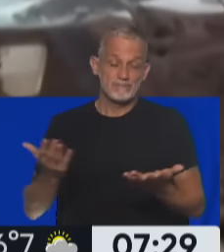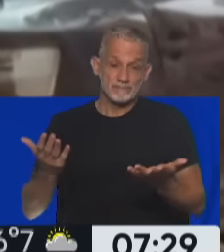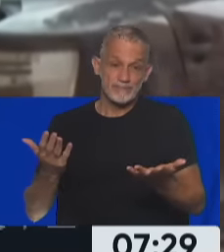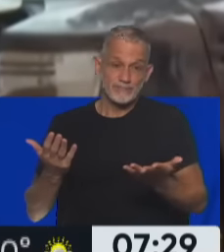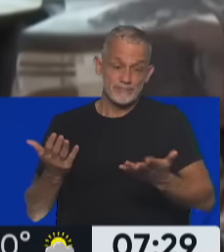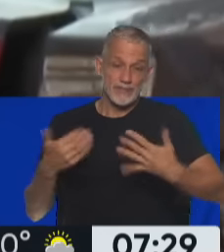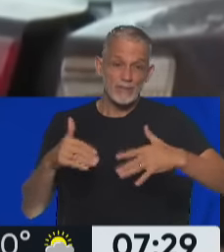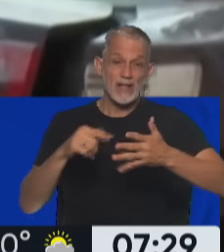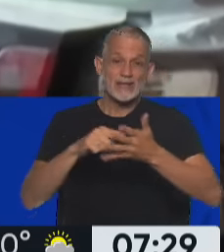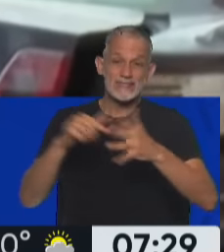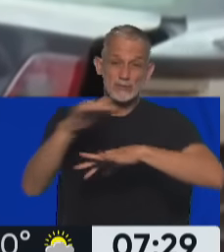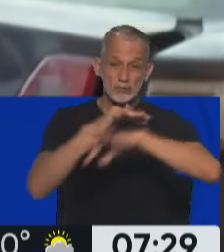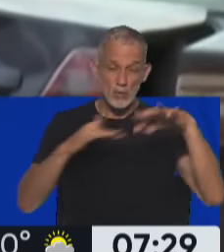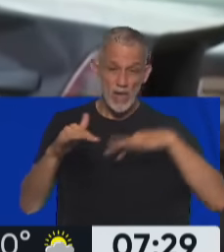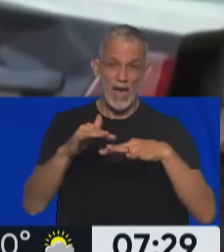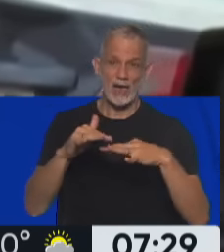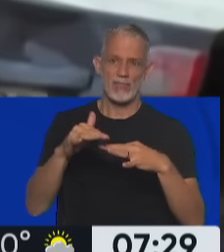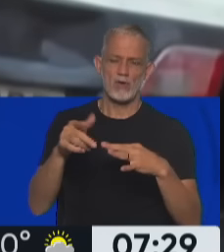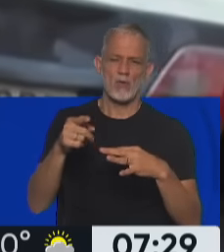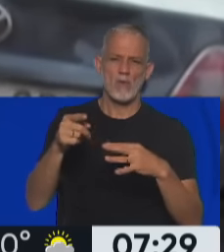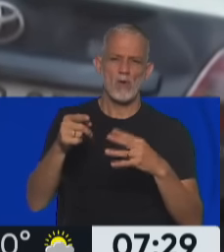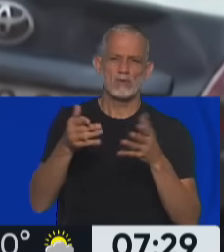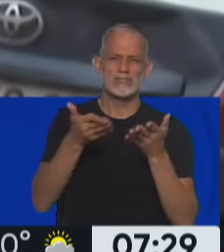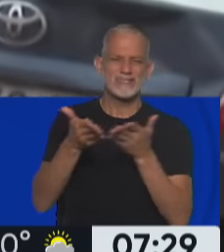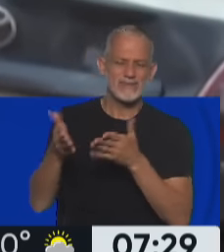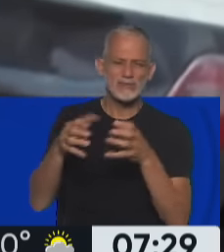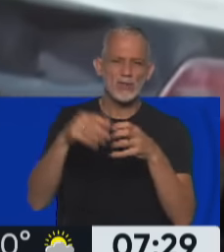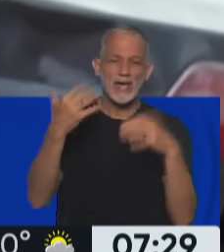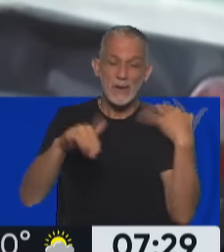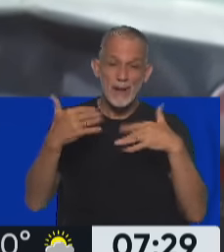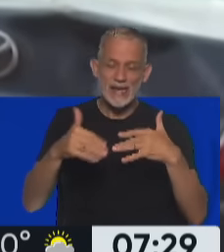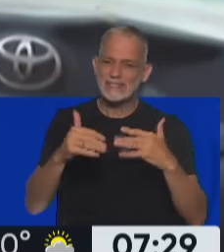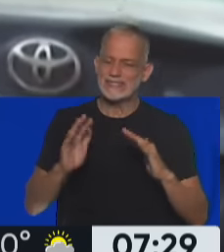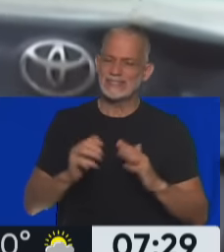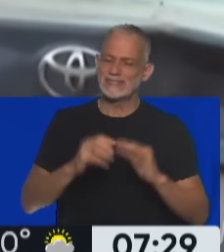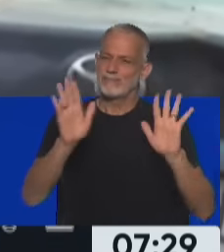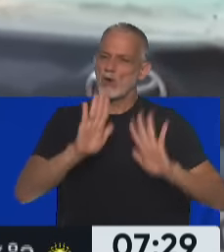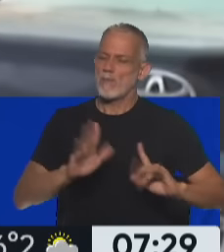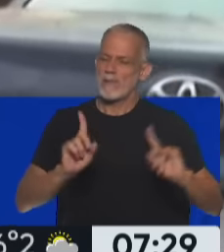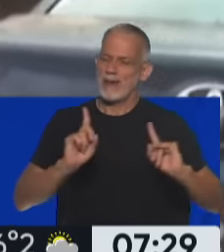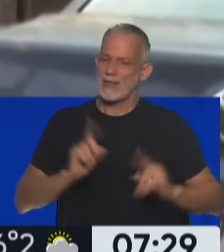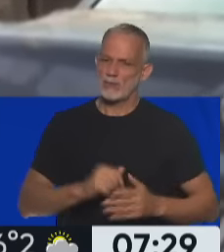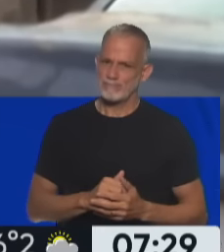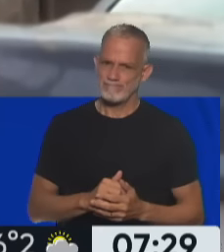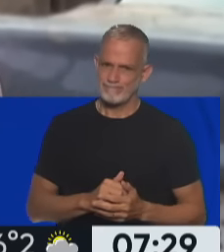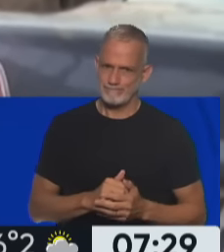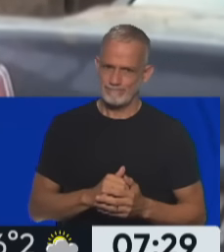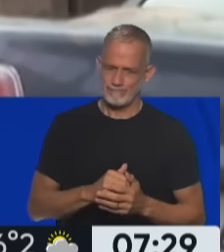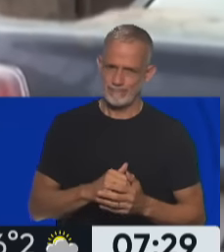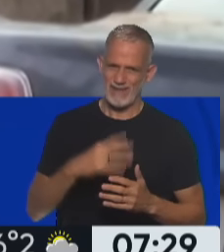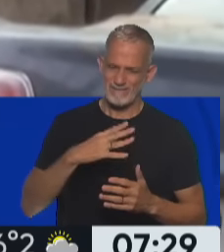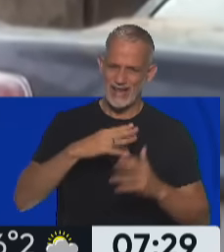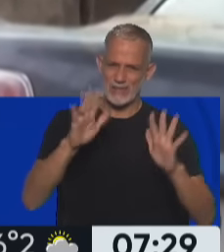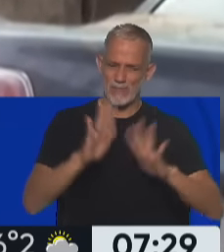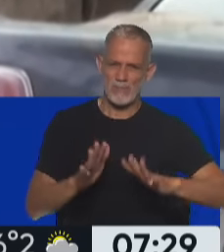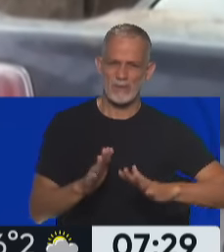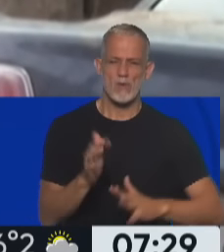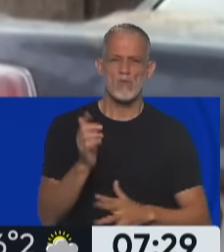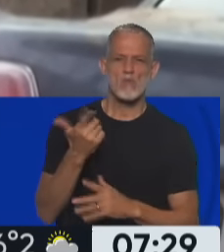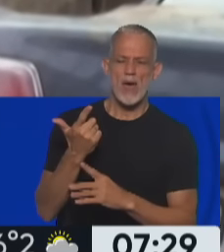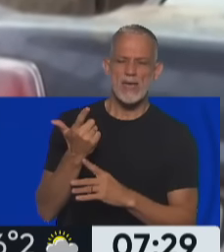Tanto la ciudad como los servicios de emergencia no estaban preparados para todo esto que ha pasado. No ha